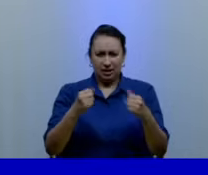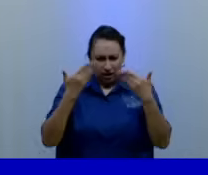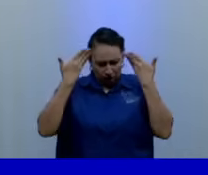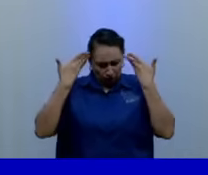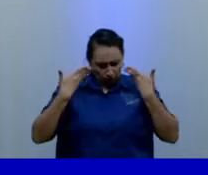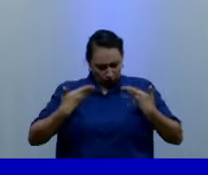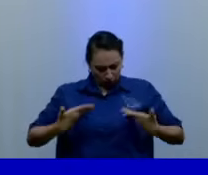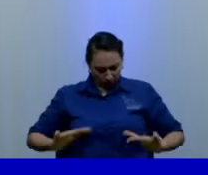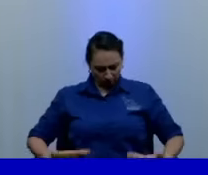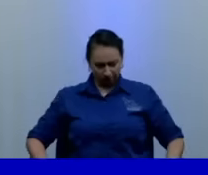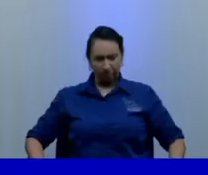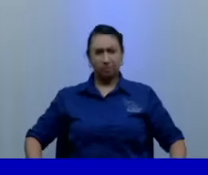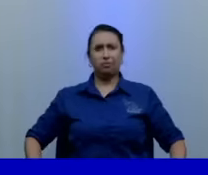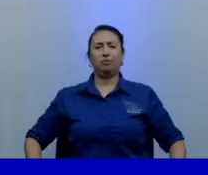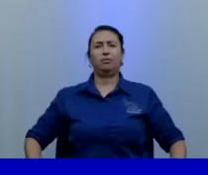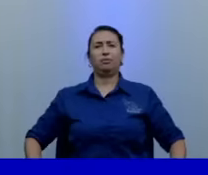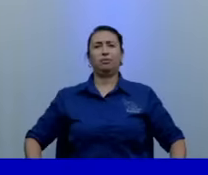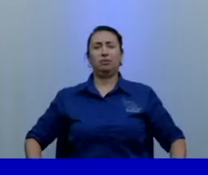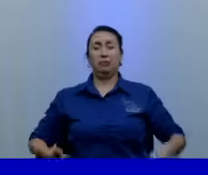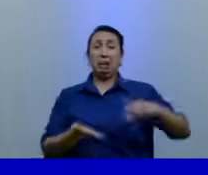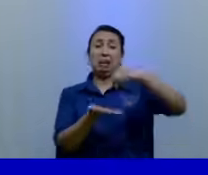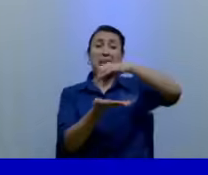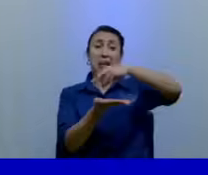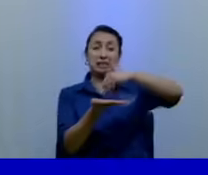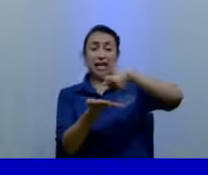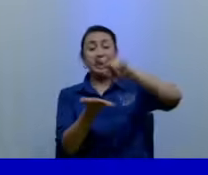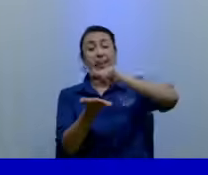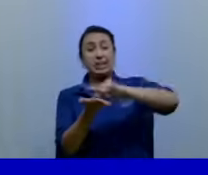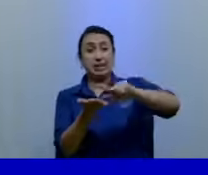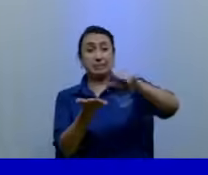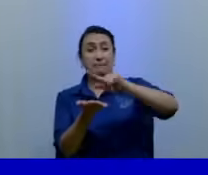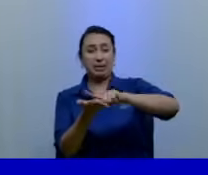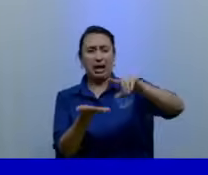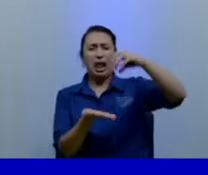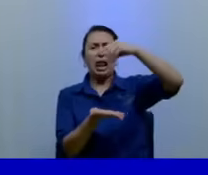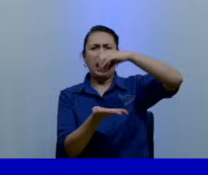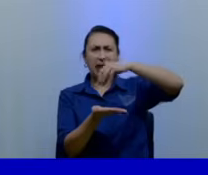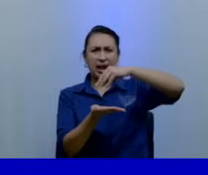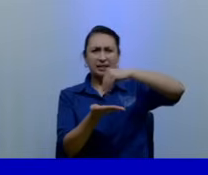es un antihistamínico, así que quita la alergia,